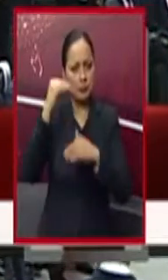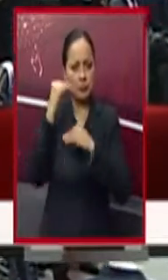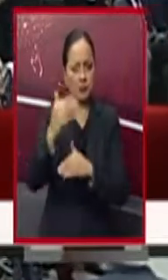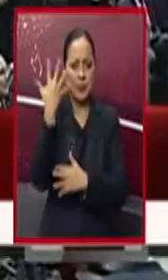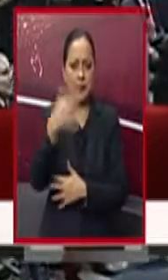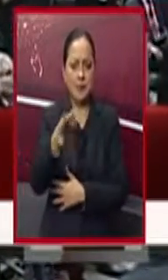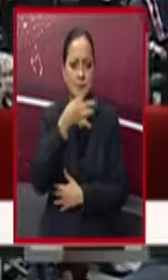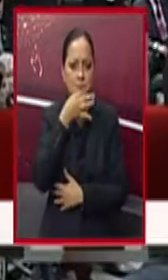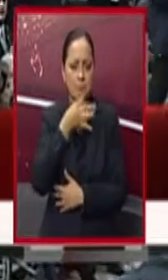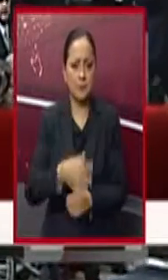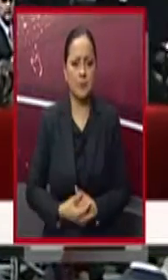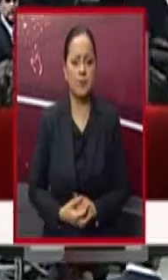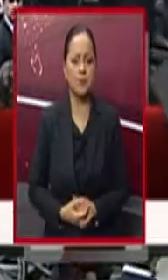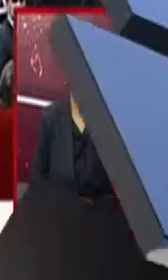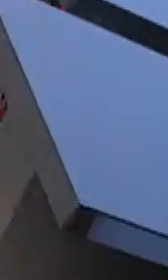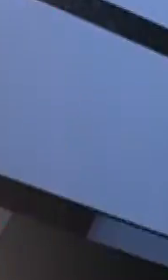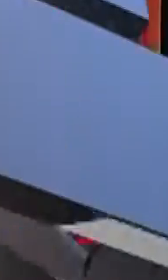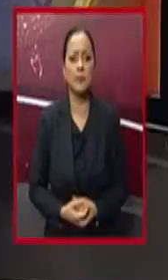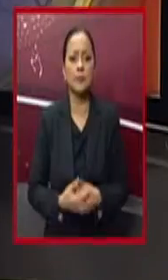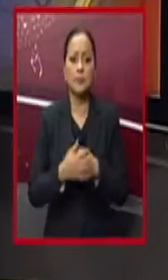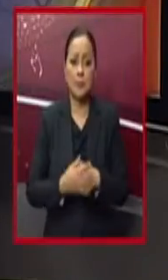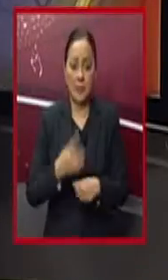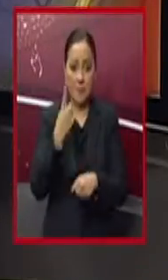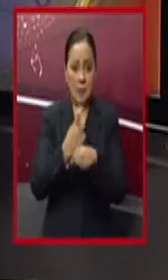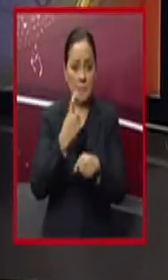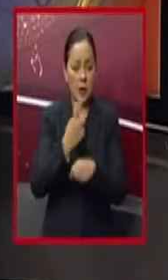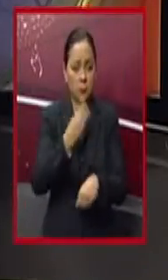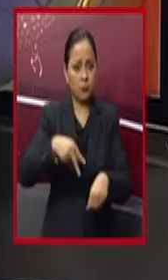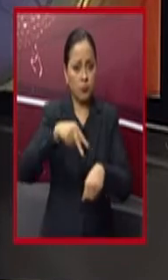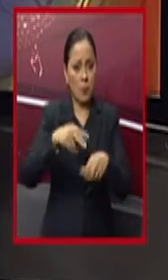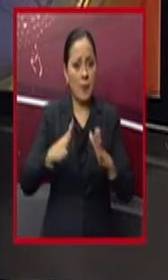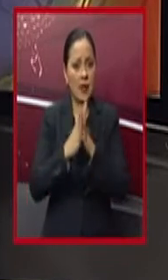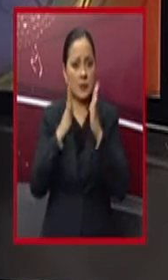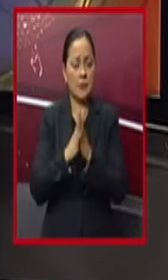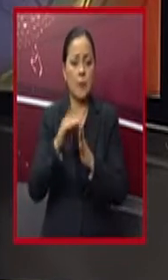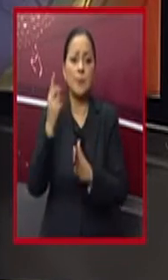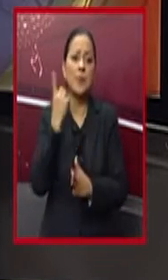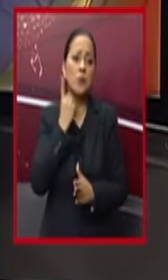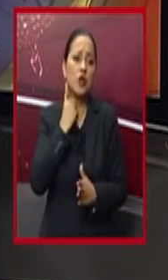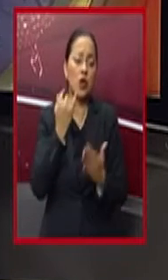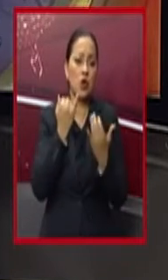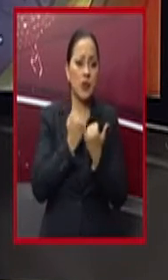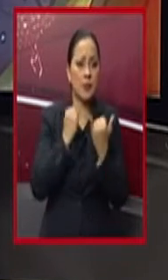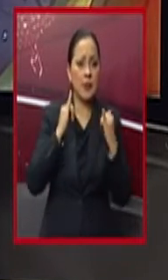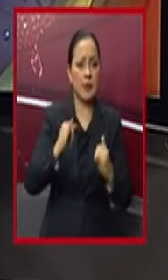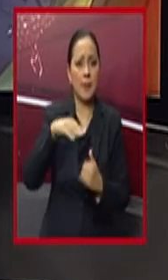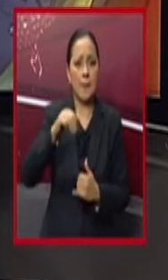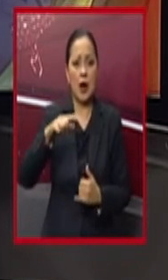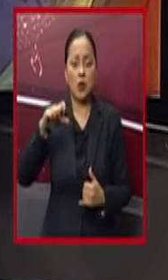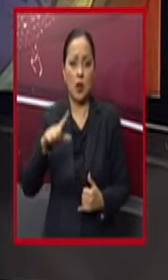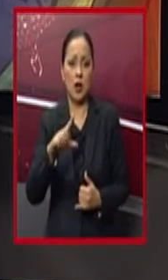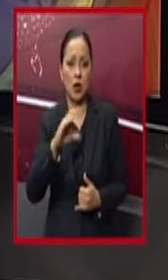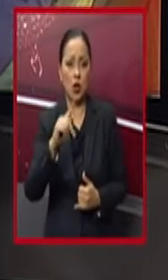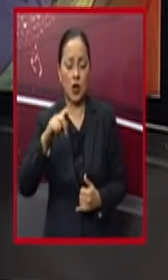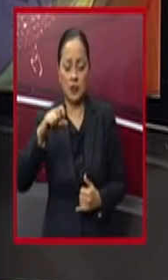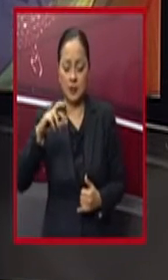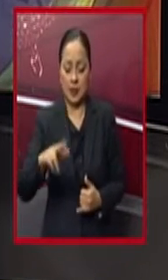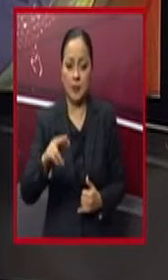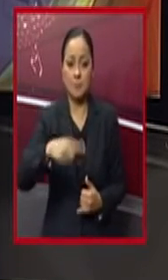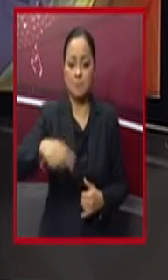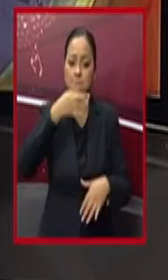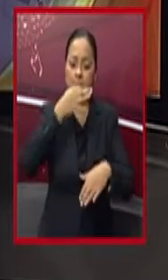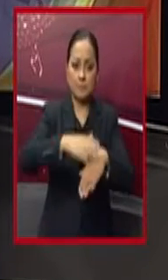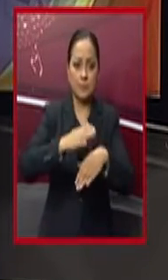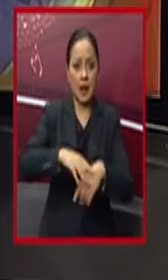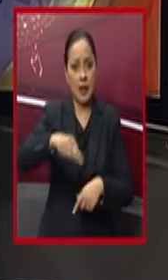10 minutos. El primero en hacer uso de la tribuna fue el diputado independiente Manuel Jesús Cloutier Carrillo, quien señaló a los